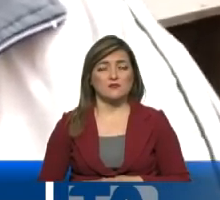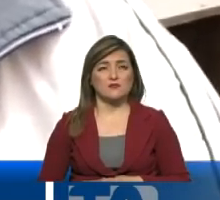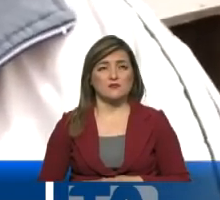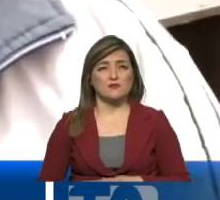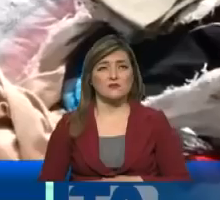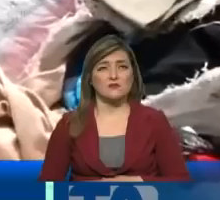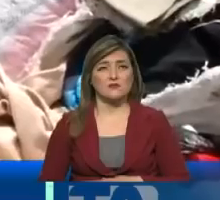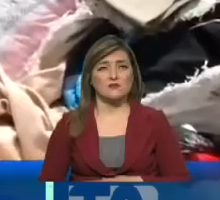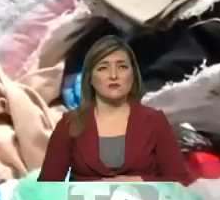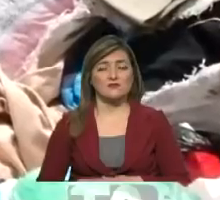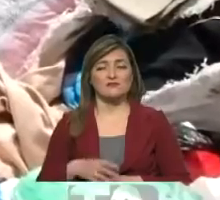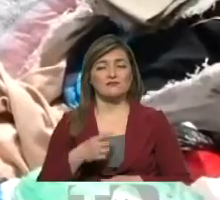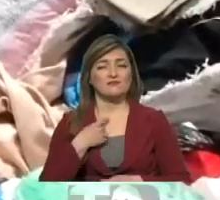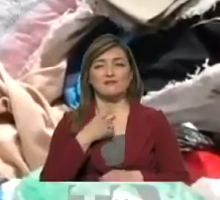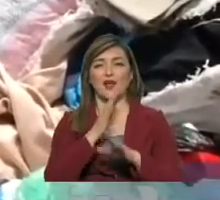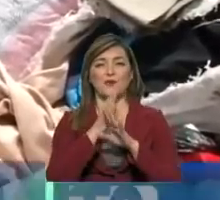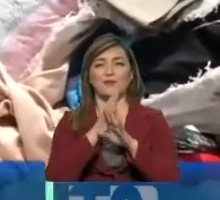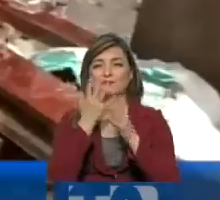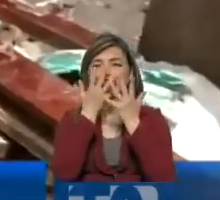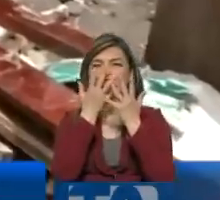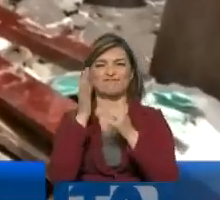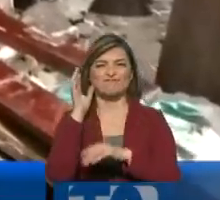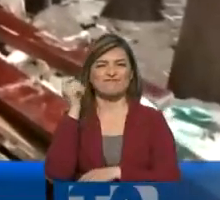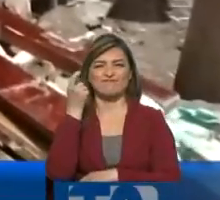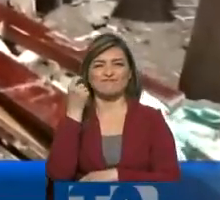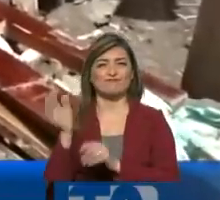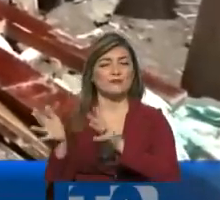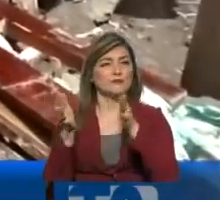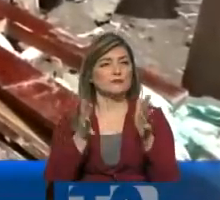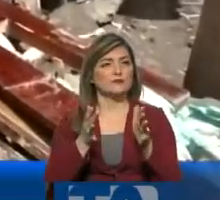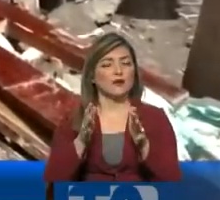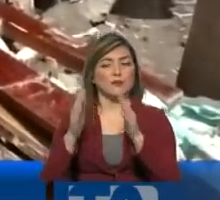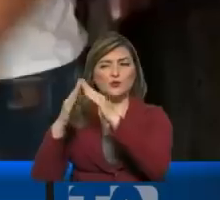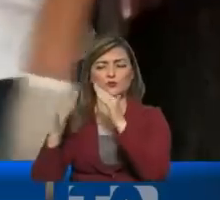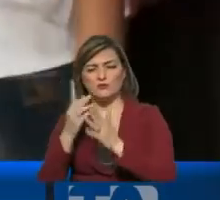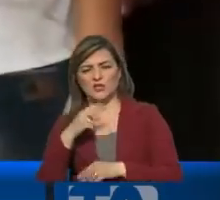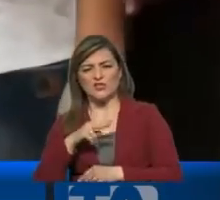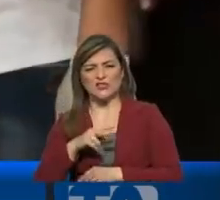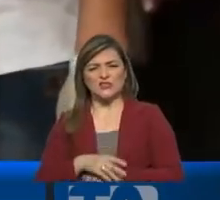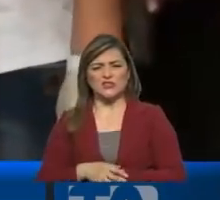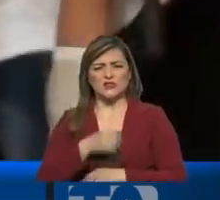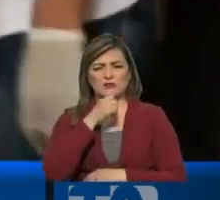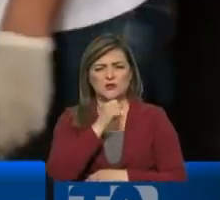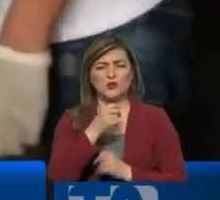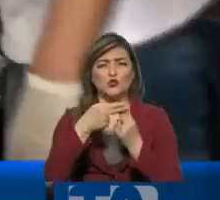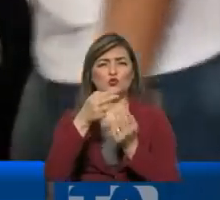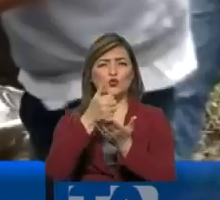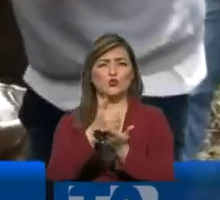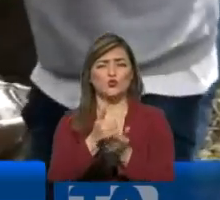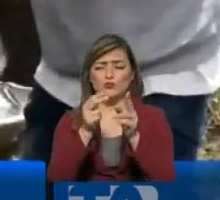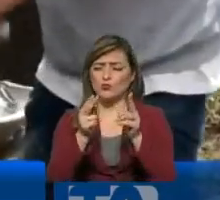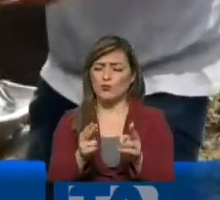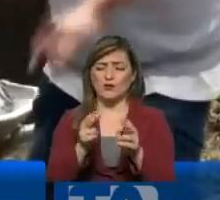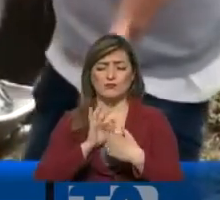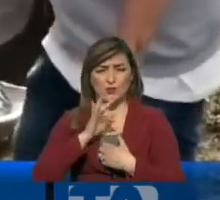Todavía hay juecita. Su crítica situación llamó la atención de sus vecinos, quienes identificaron a esta pareja en un censo de ayuda humanitaria